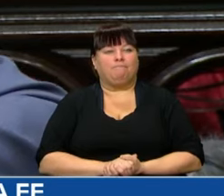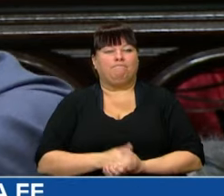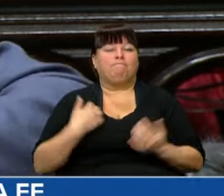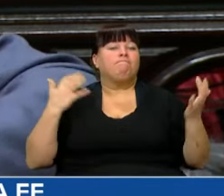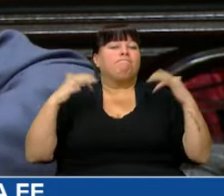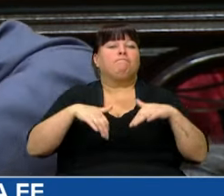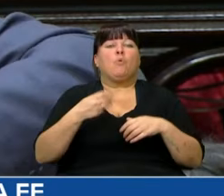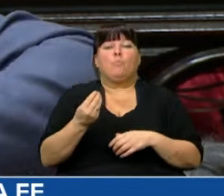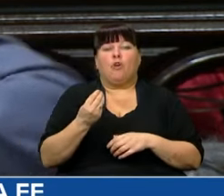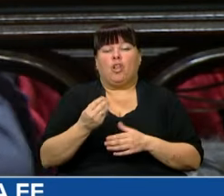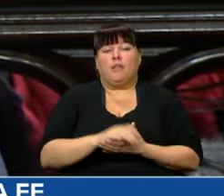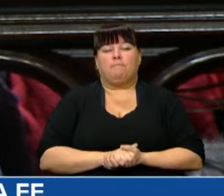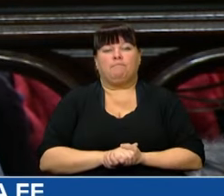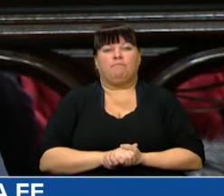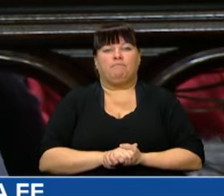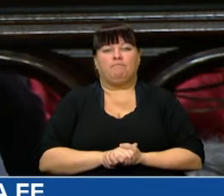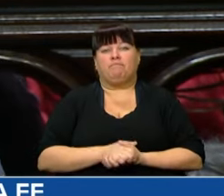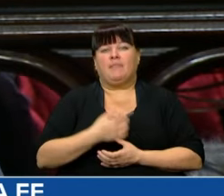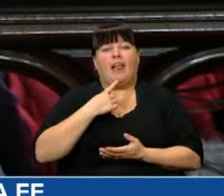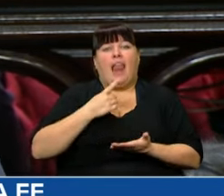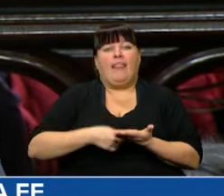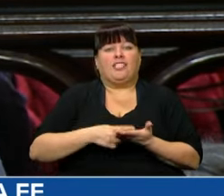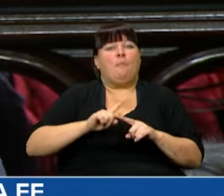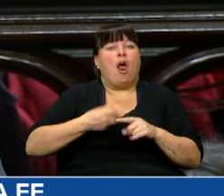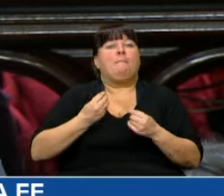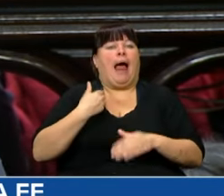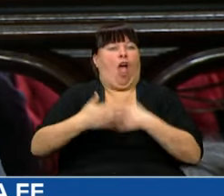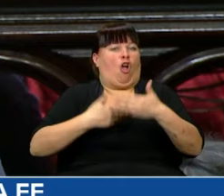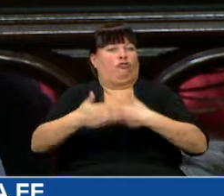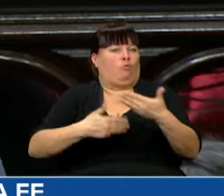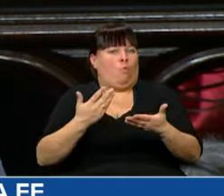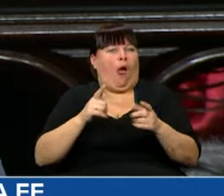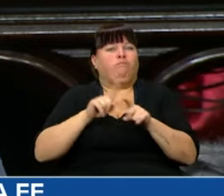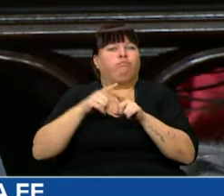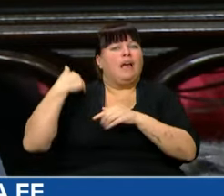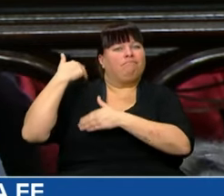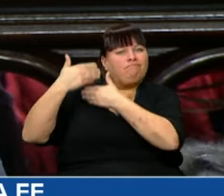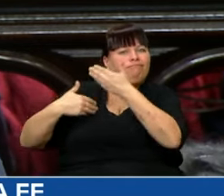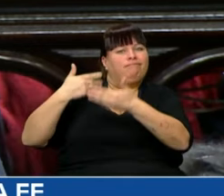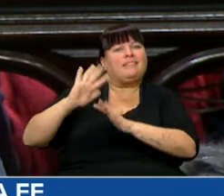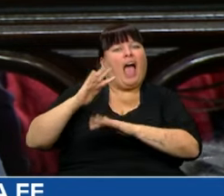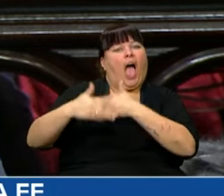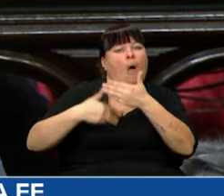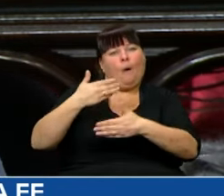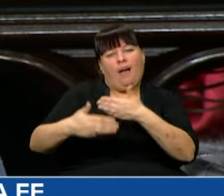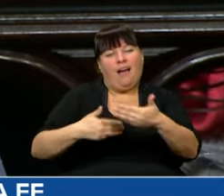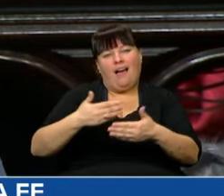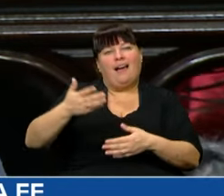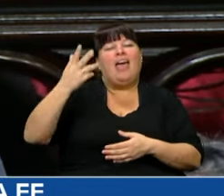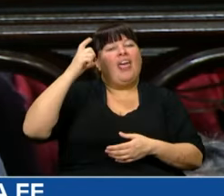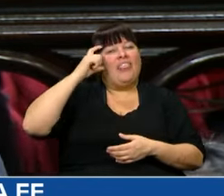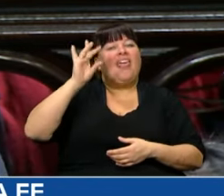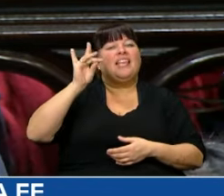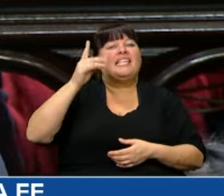estamos acá porque hay una decisión política de avanzar en un camino que venimos transitando desde el